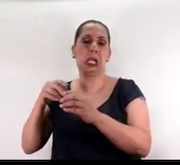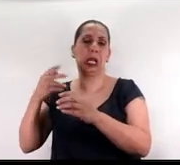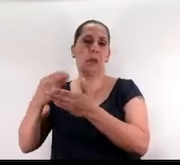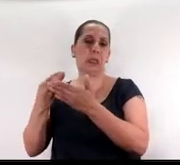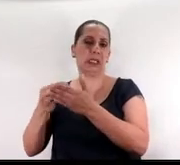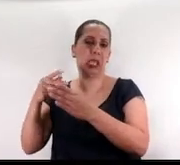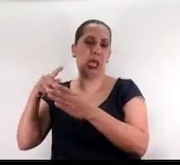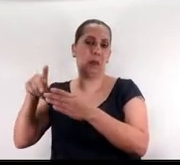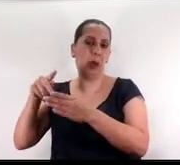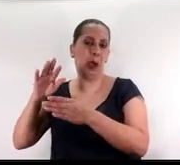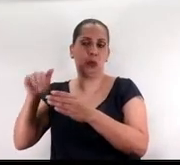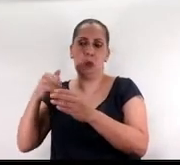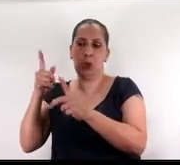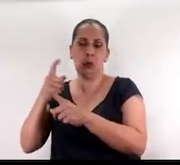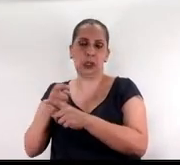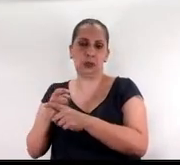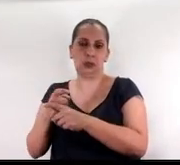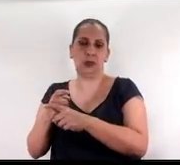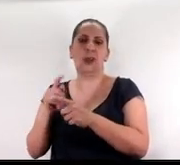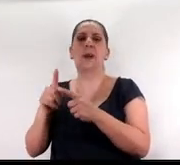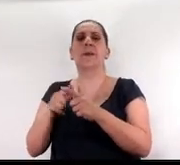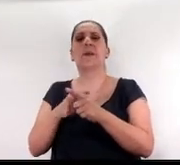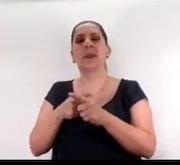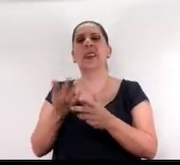ni tendré complicaciones. Entonces